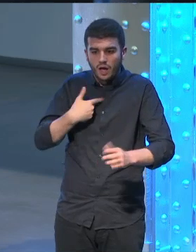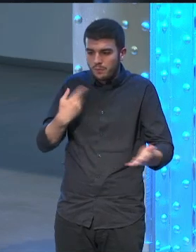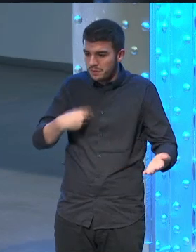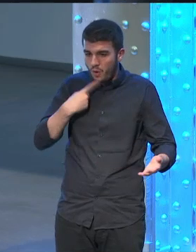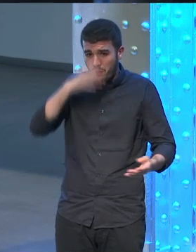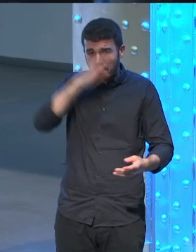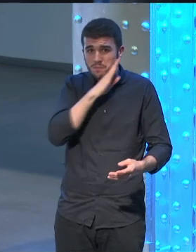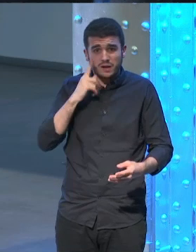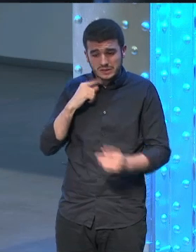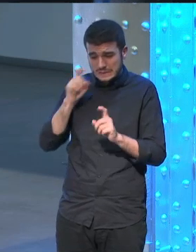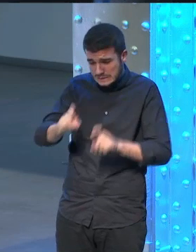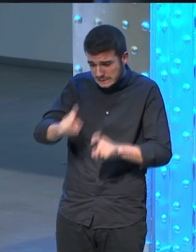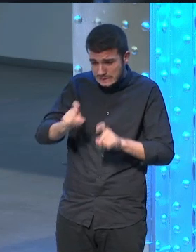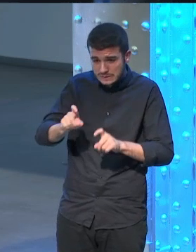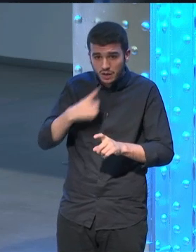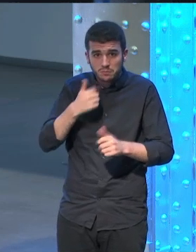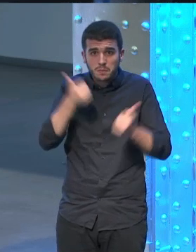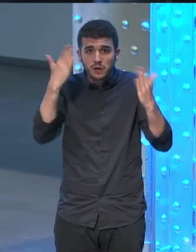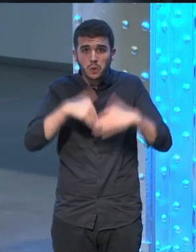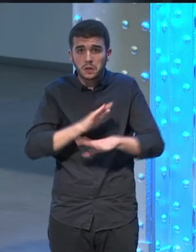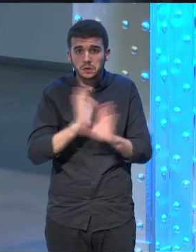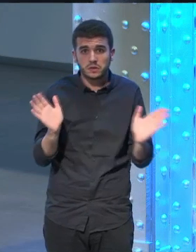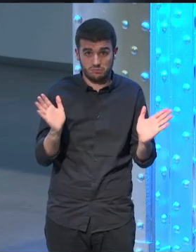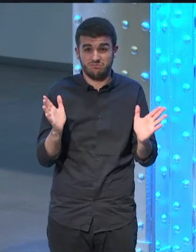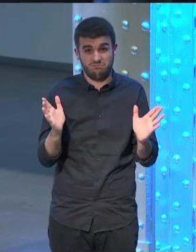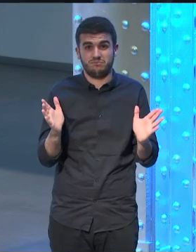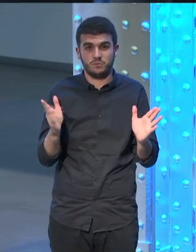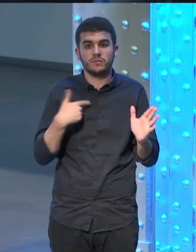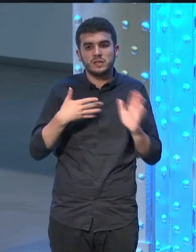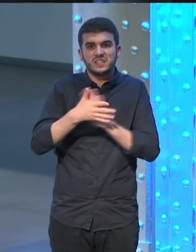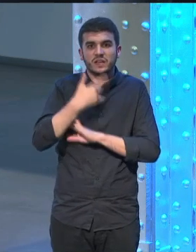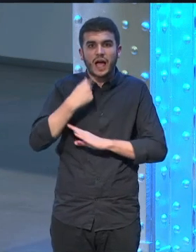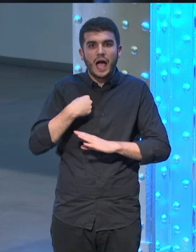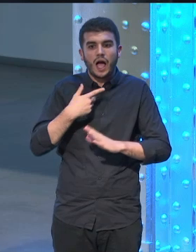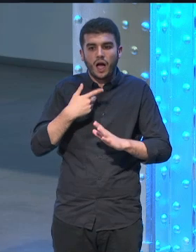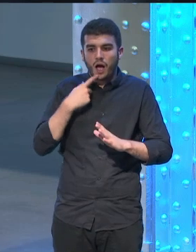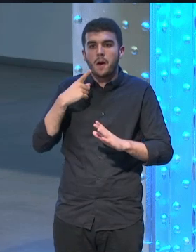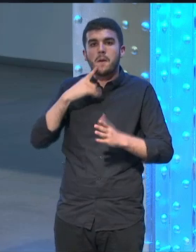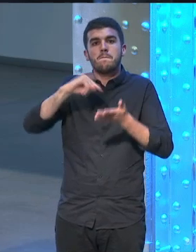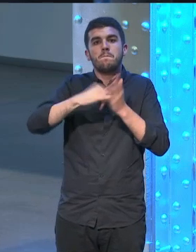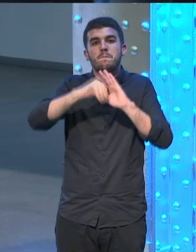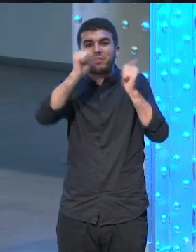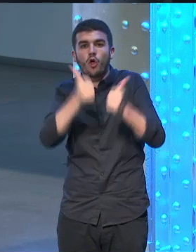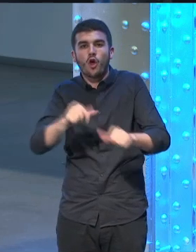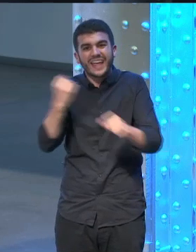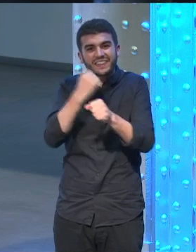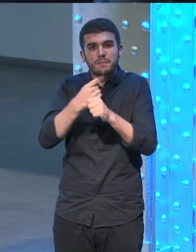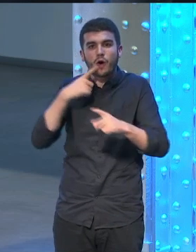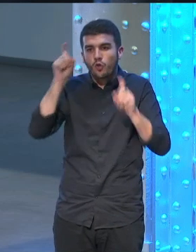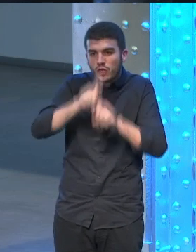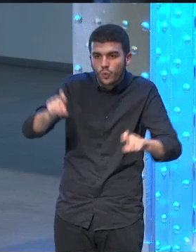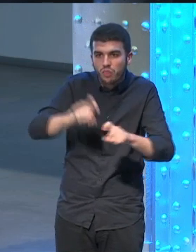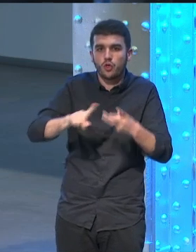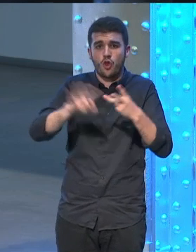los padres y elegida por los padres. Es decir, todo se puede conseguir en base a una metodología de trabajo, en base a una educación, en base a